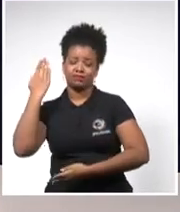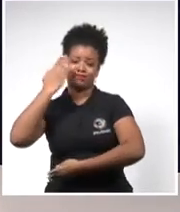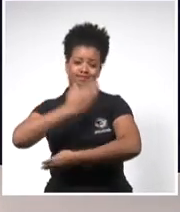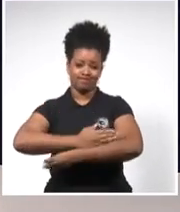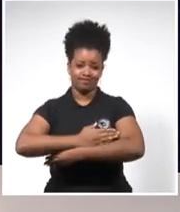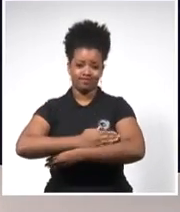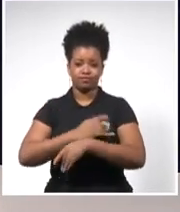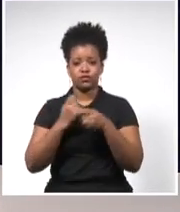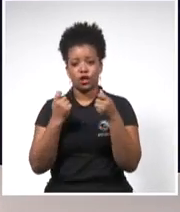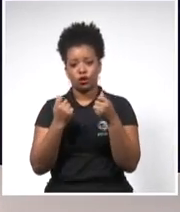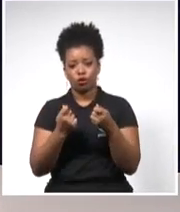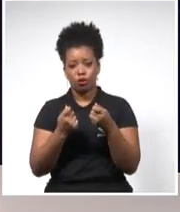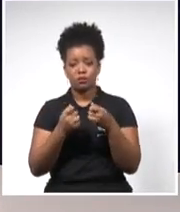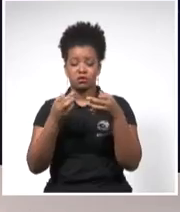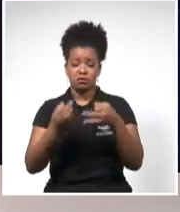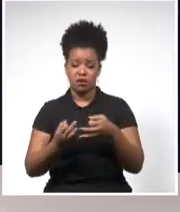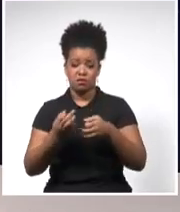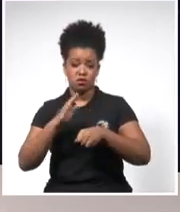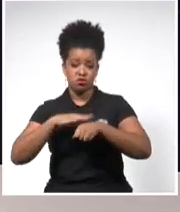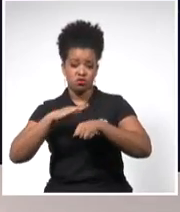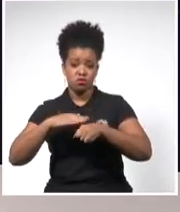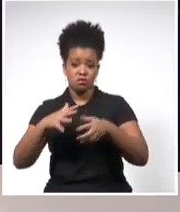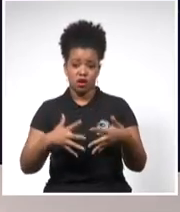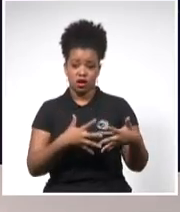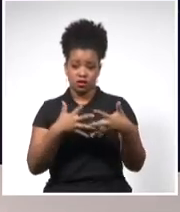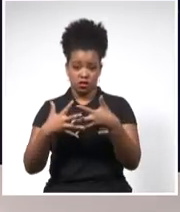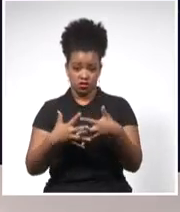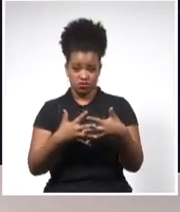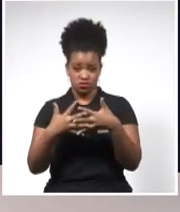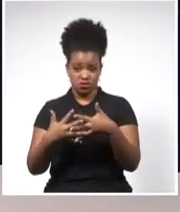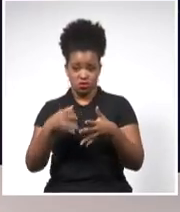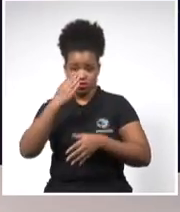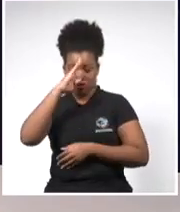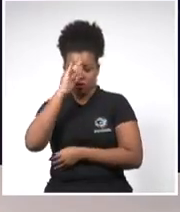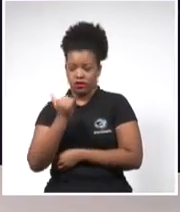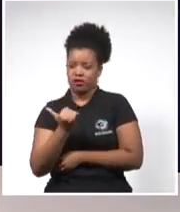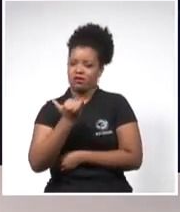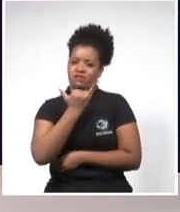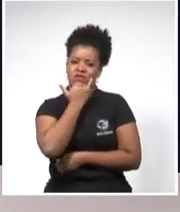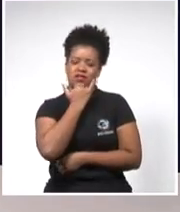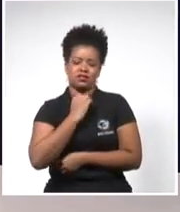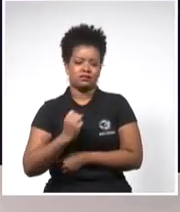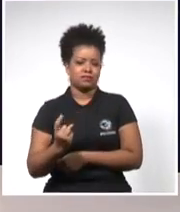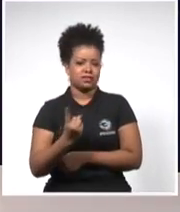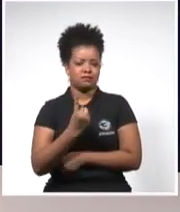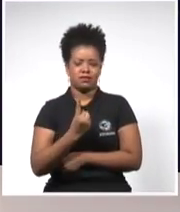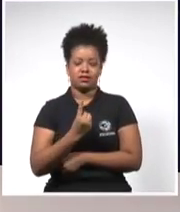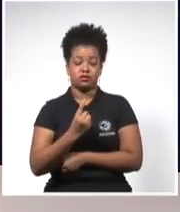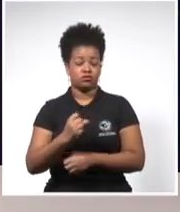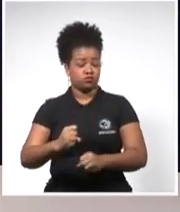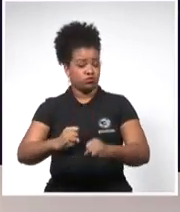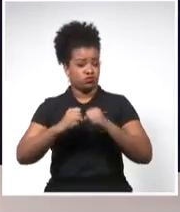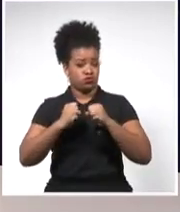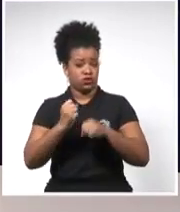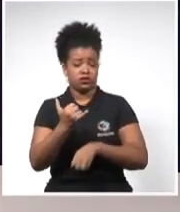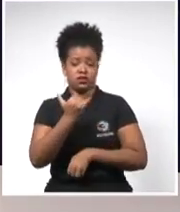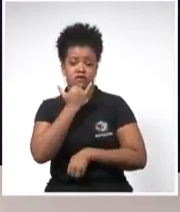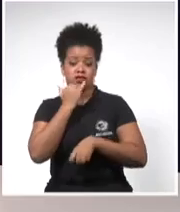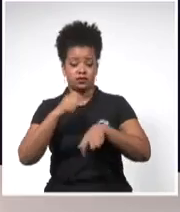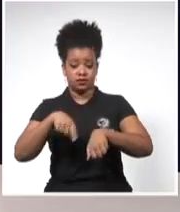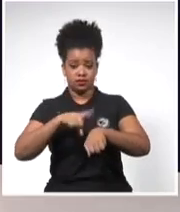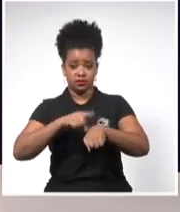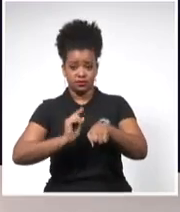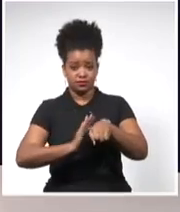y financiero impuesto por Estados Unidos a Cuba, cuyos efectos son particularmente devastadores en el contexto de la pandemia